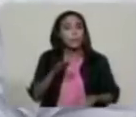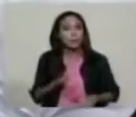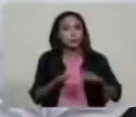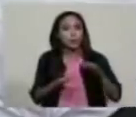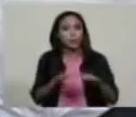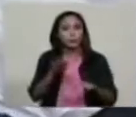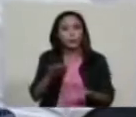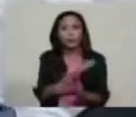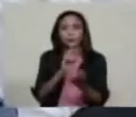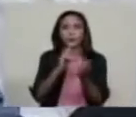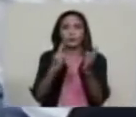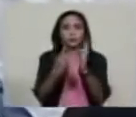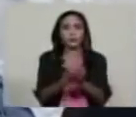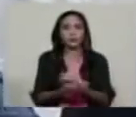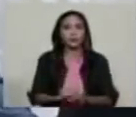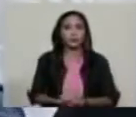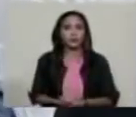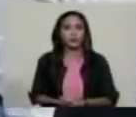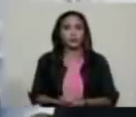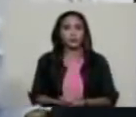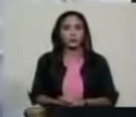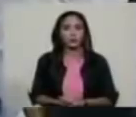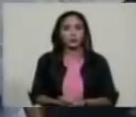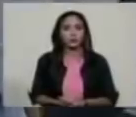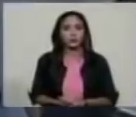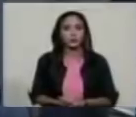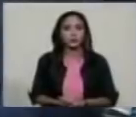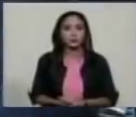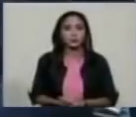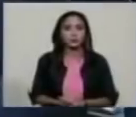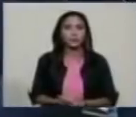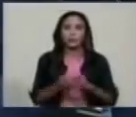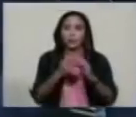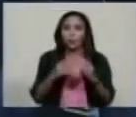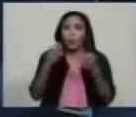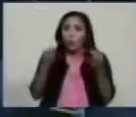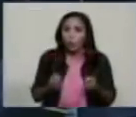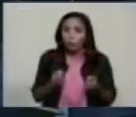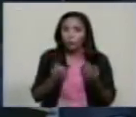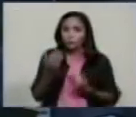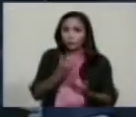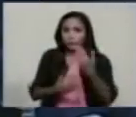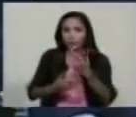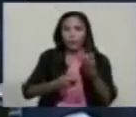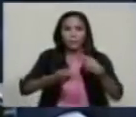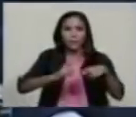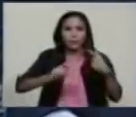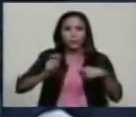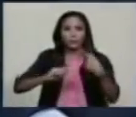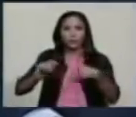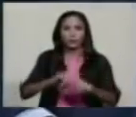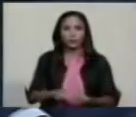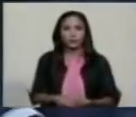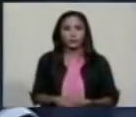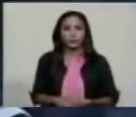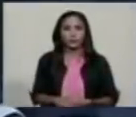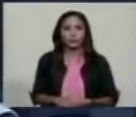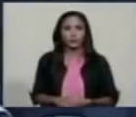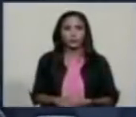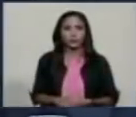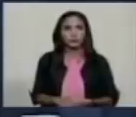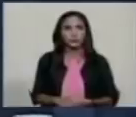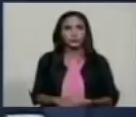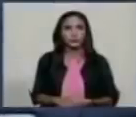de relaciones justas, equilibradas y florecientes en lo comercial. Si hemos